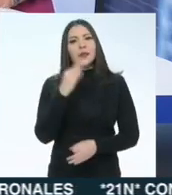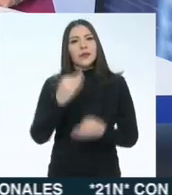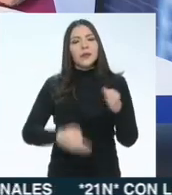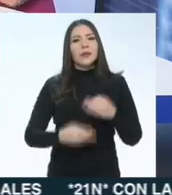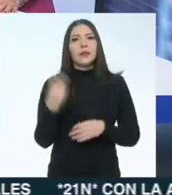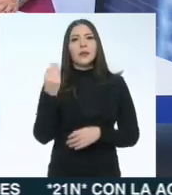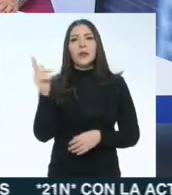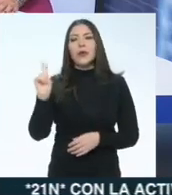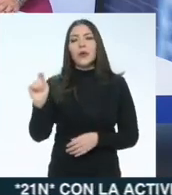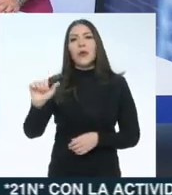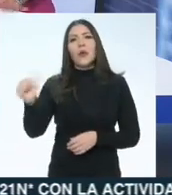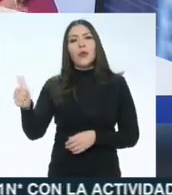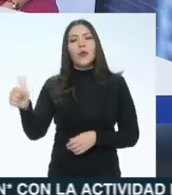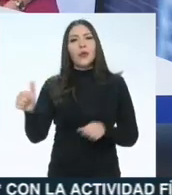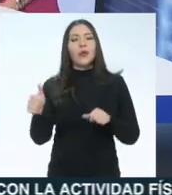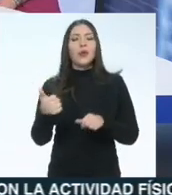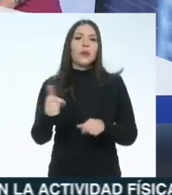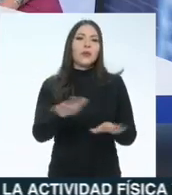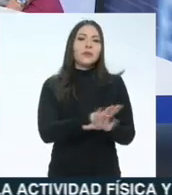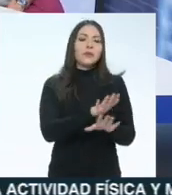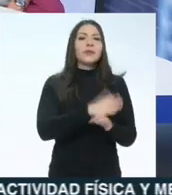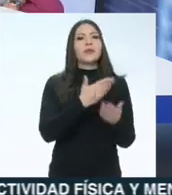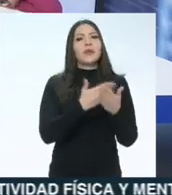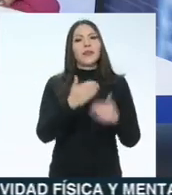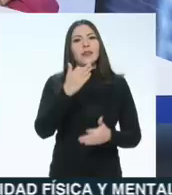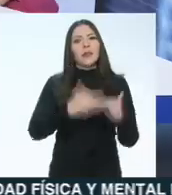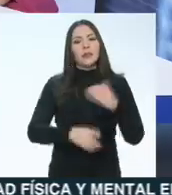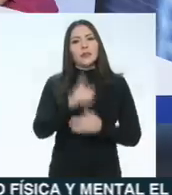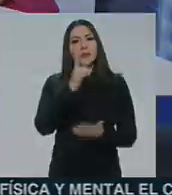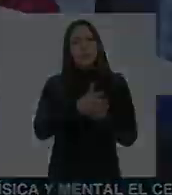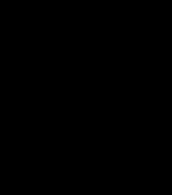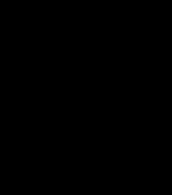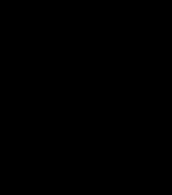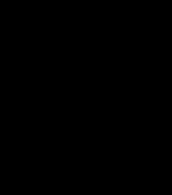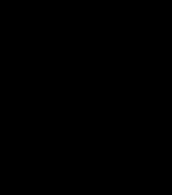de tantas relaciones. El Pues lo Chicharito. mejor para Muy ambos. bien. Muchas Exacto. felicidades. Bueno, Vianey, esta es muchísimas toda la gracias. información deportiva, chicos.